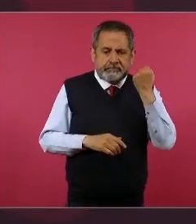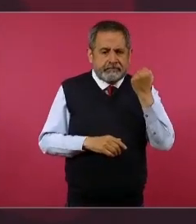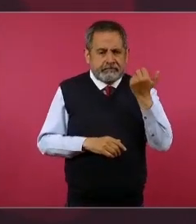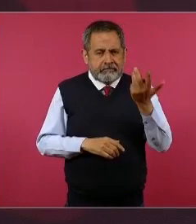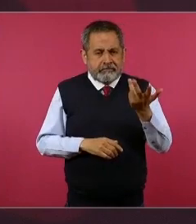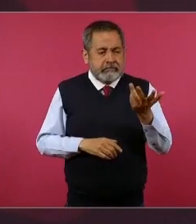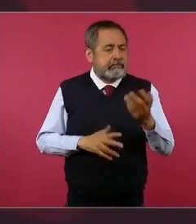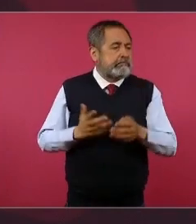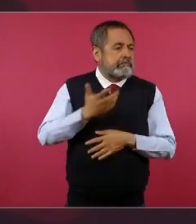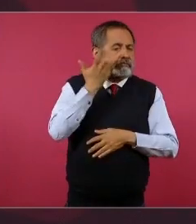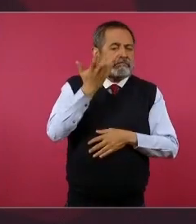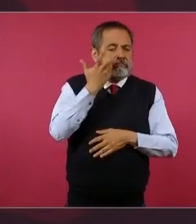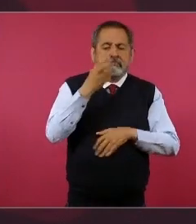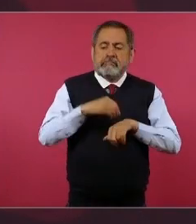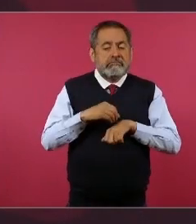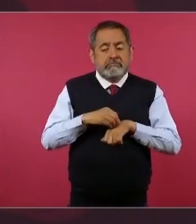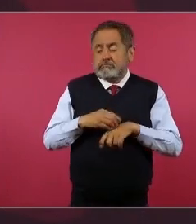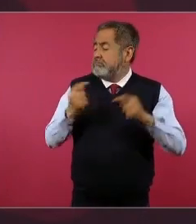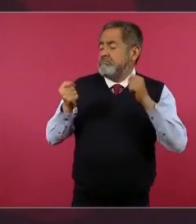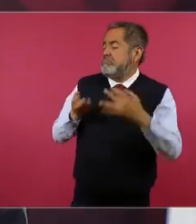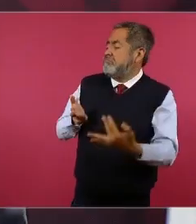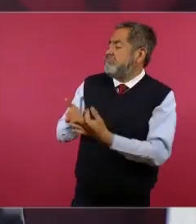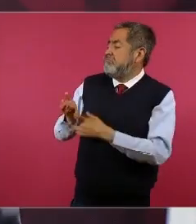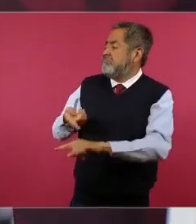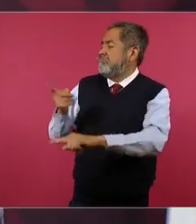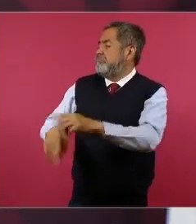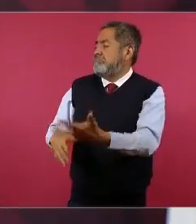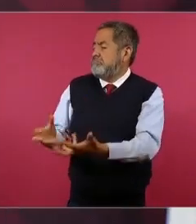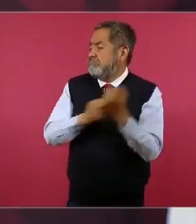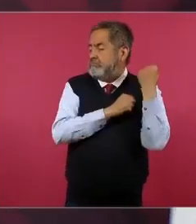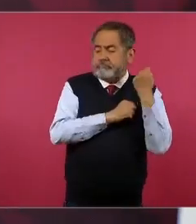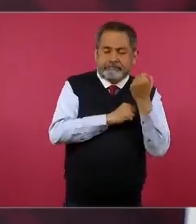un pretexto de que